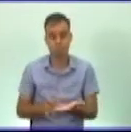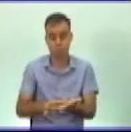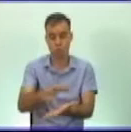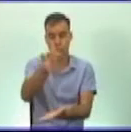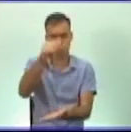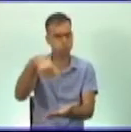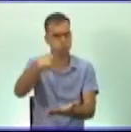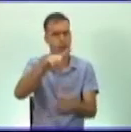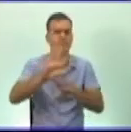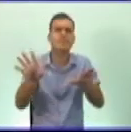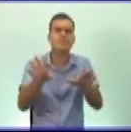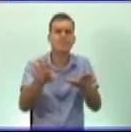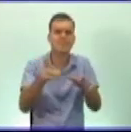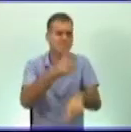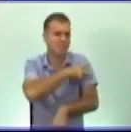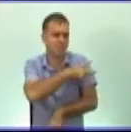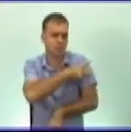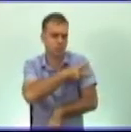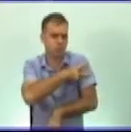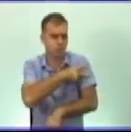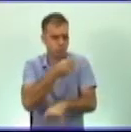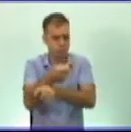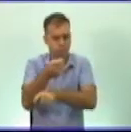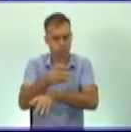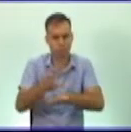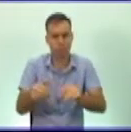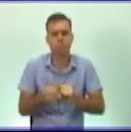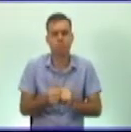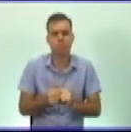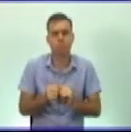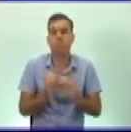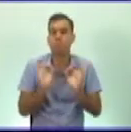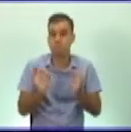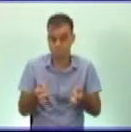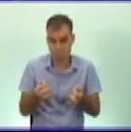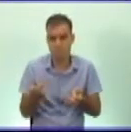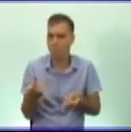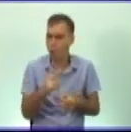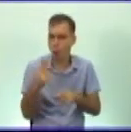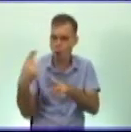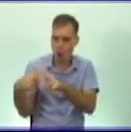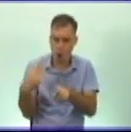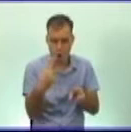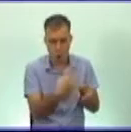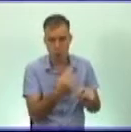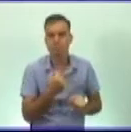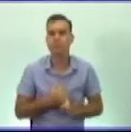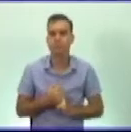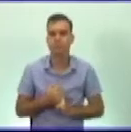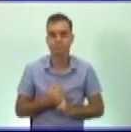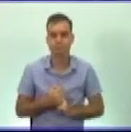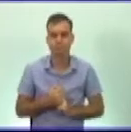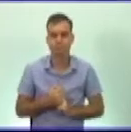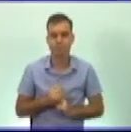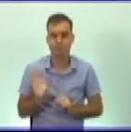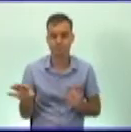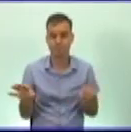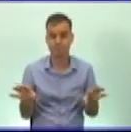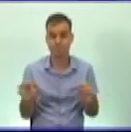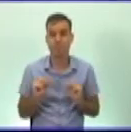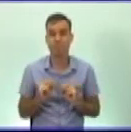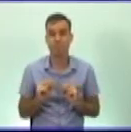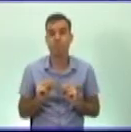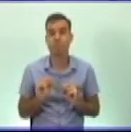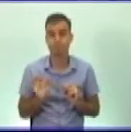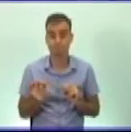secundaria. Igual que en los cuerpos anteriores podemos encontrar conos rectos o conos oblicuos. Y el hecho de que sea oblicuo, como se muestra